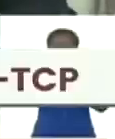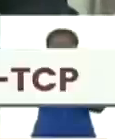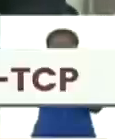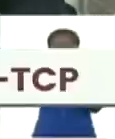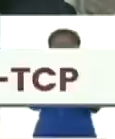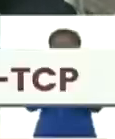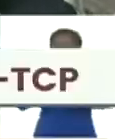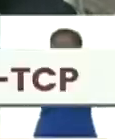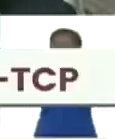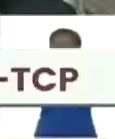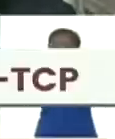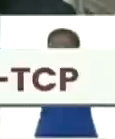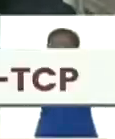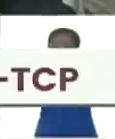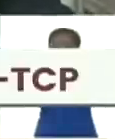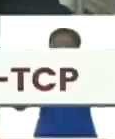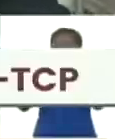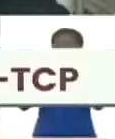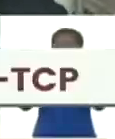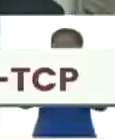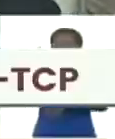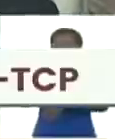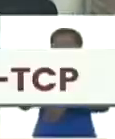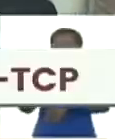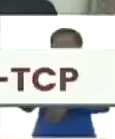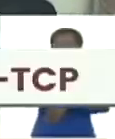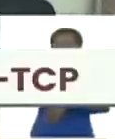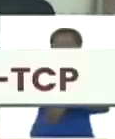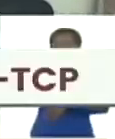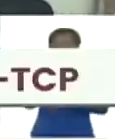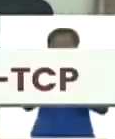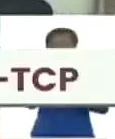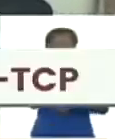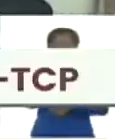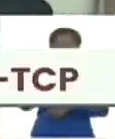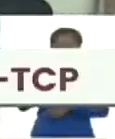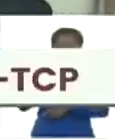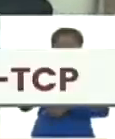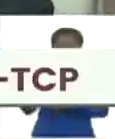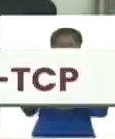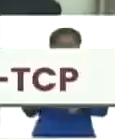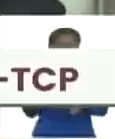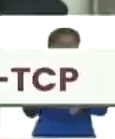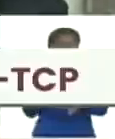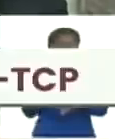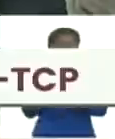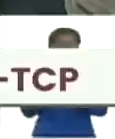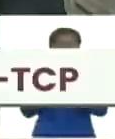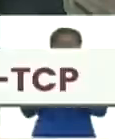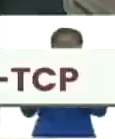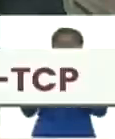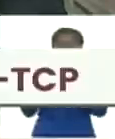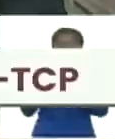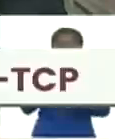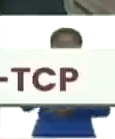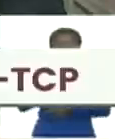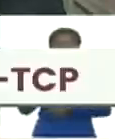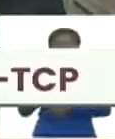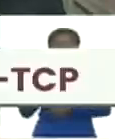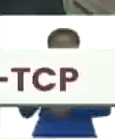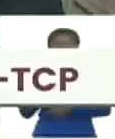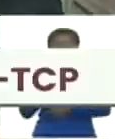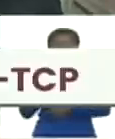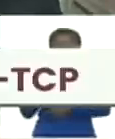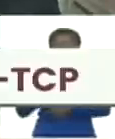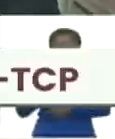And we really can't invite Maduro, y realmente no podemos invitar a Maduro, because even though we